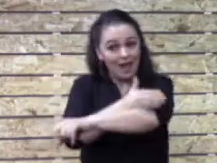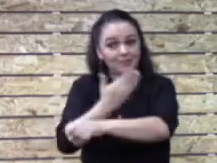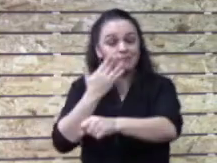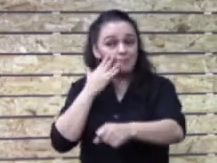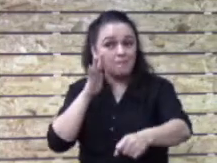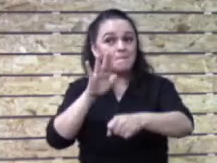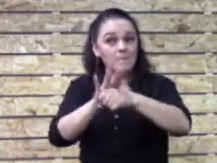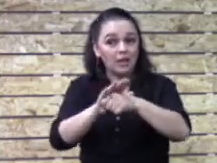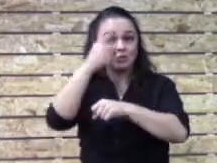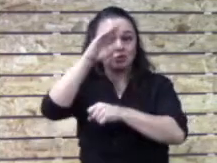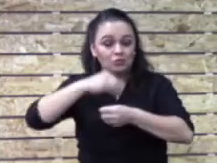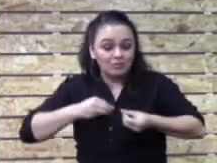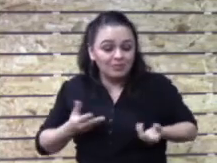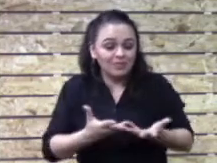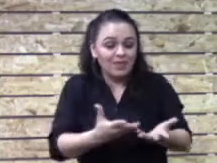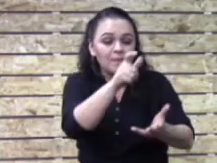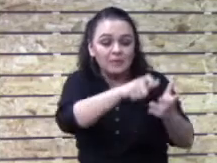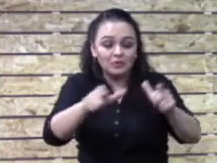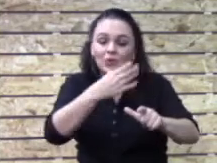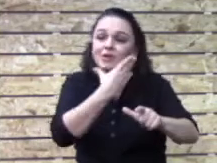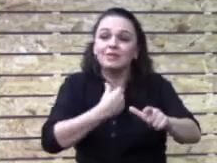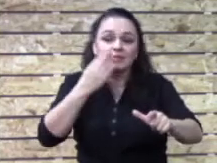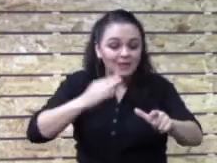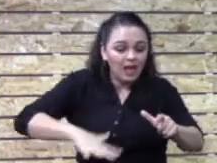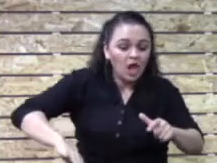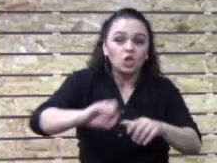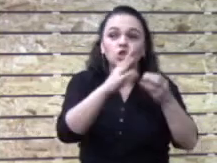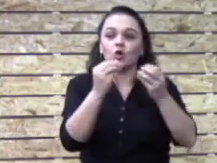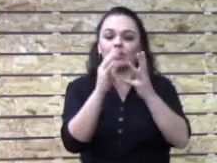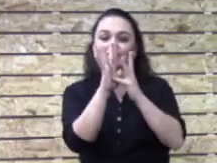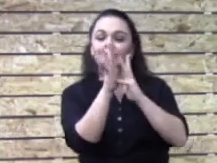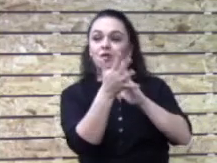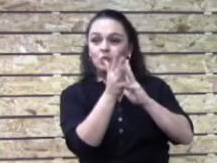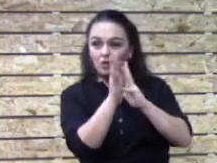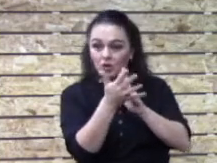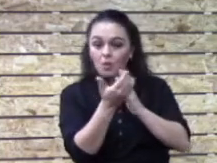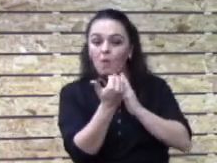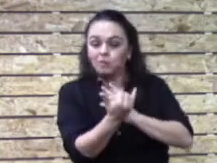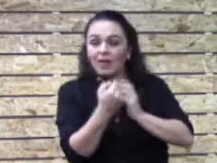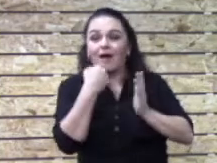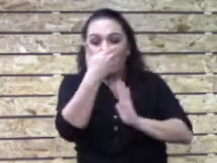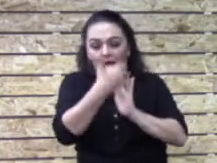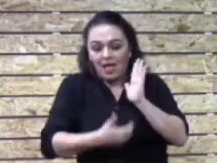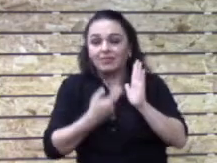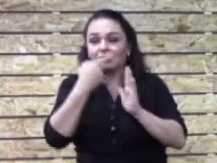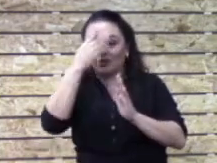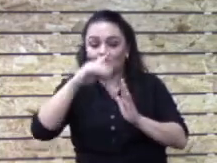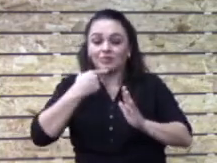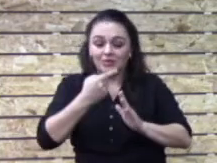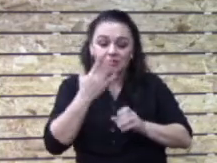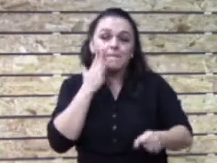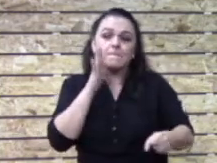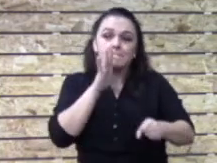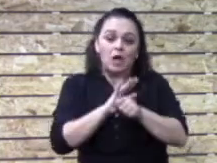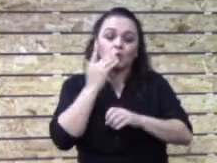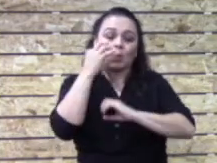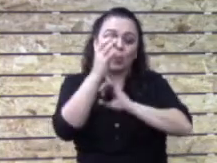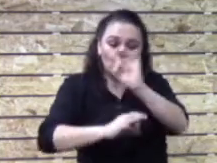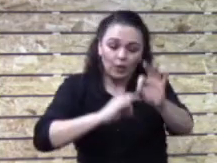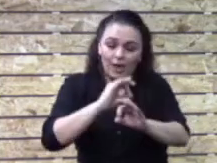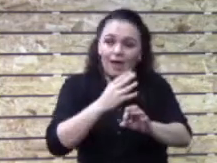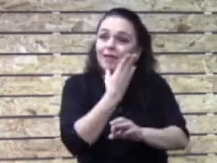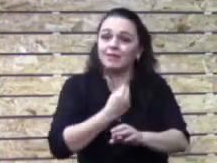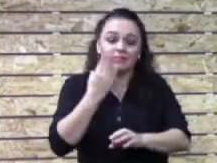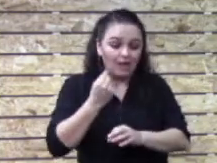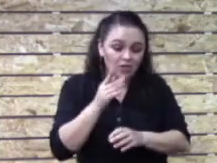manera especial en el libro de Josué. Noten por favor que esta forma de sacarlo